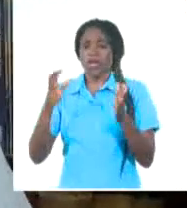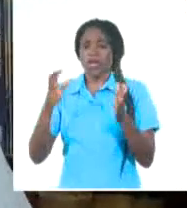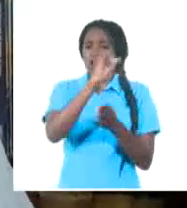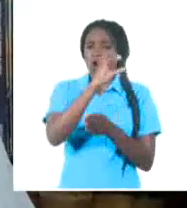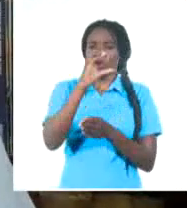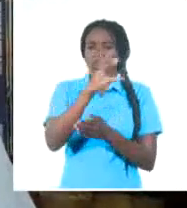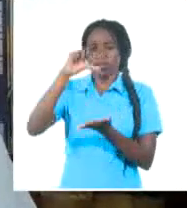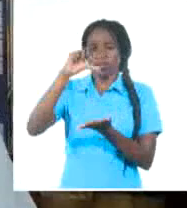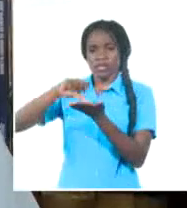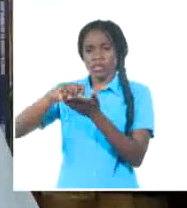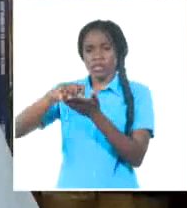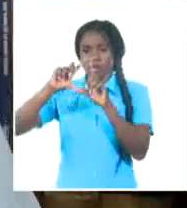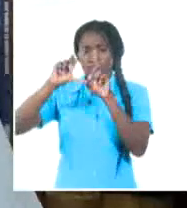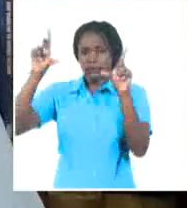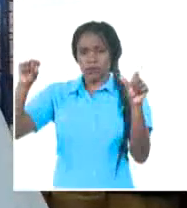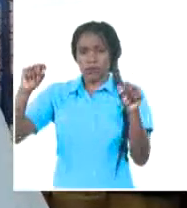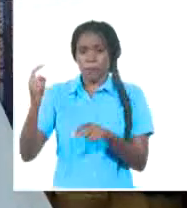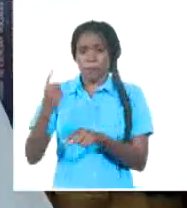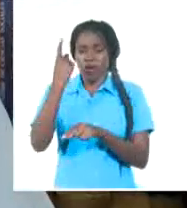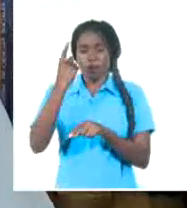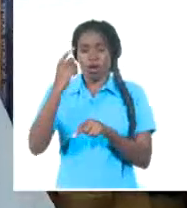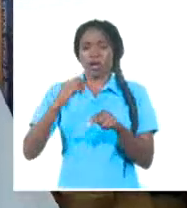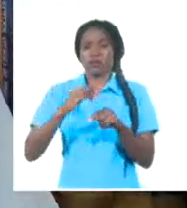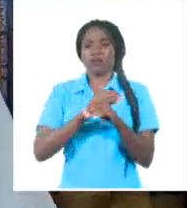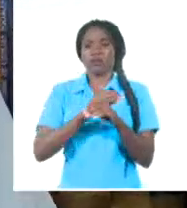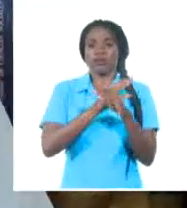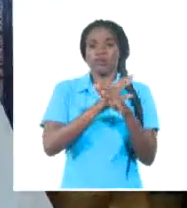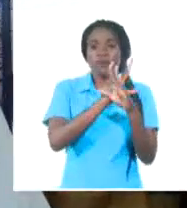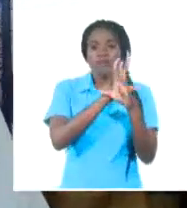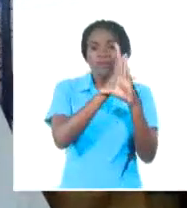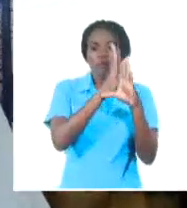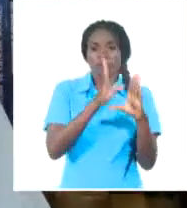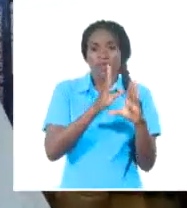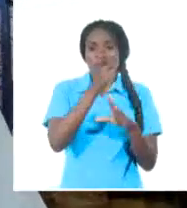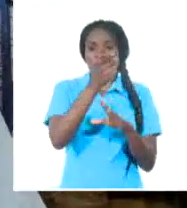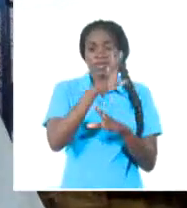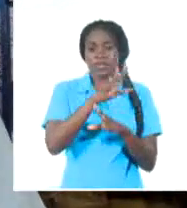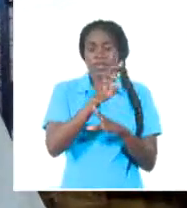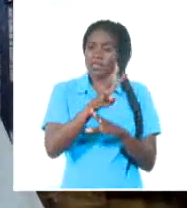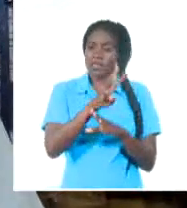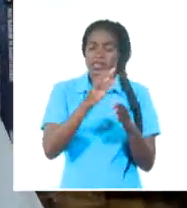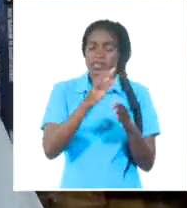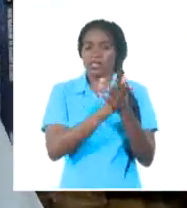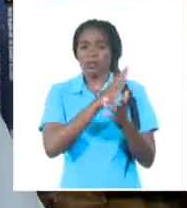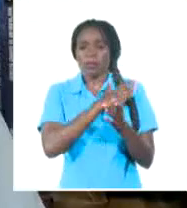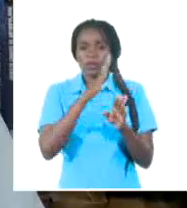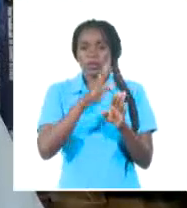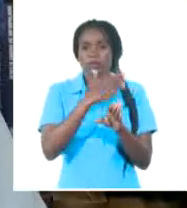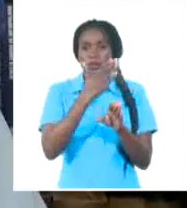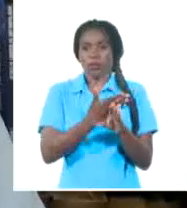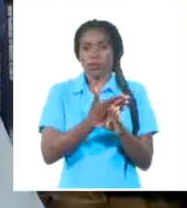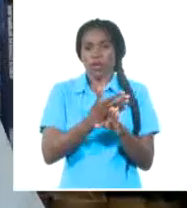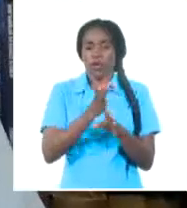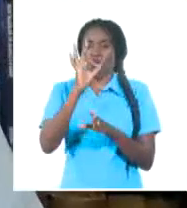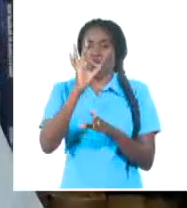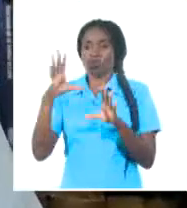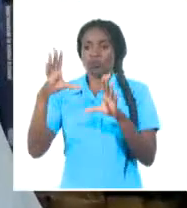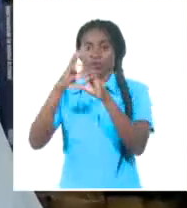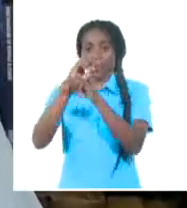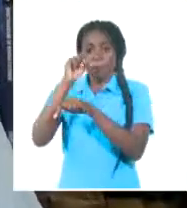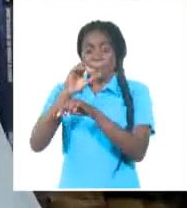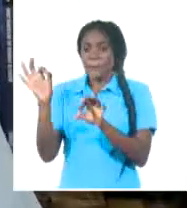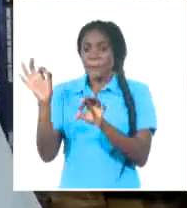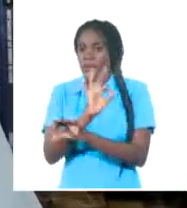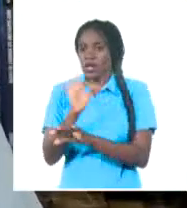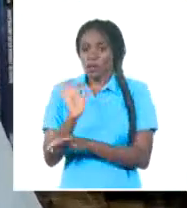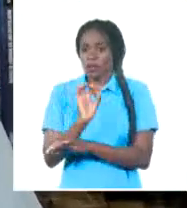el centro del país desde las primeras horas de la madrugada del 13 hasta disiparse alrededor de las 8 de la noche de ese día